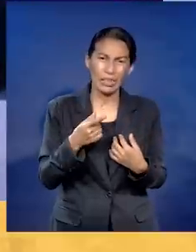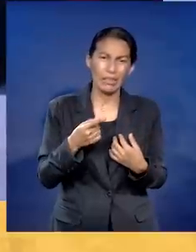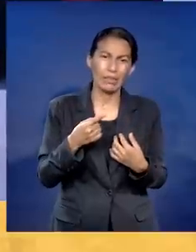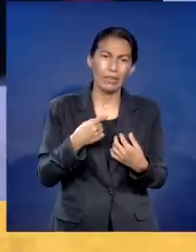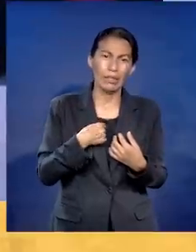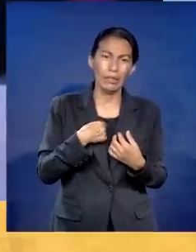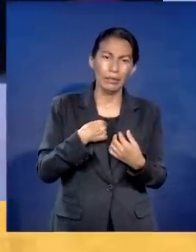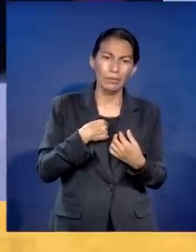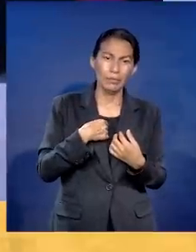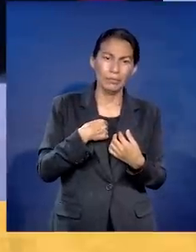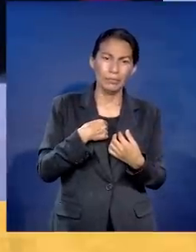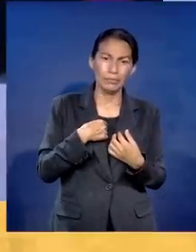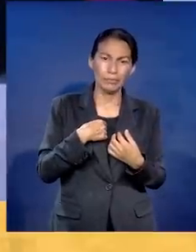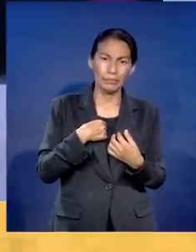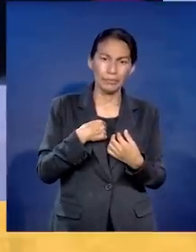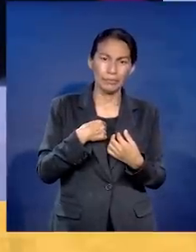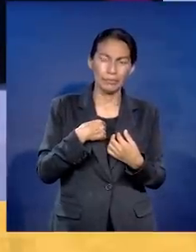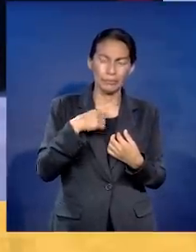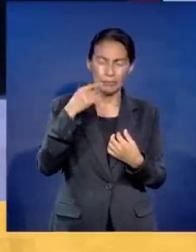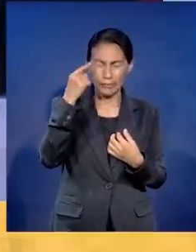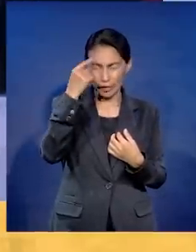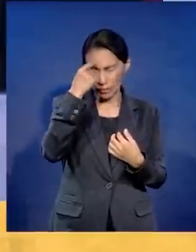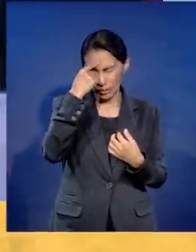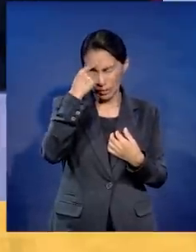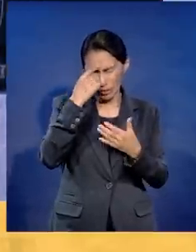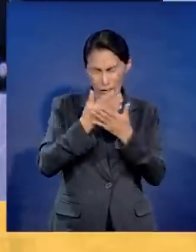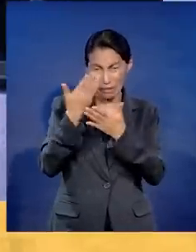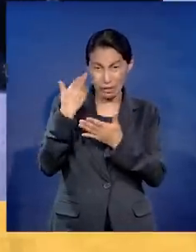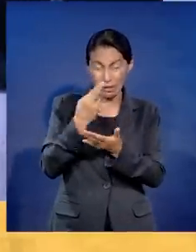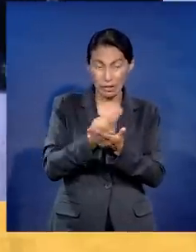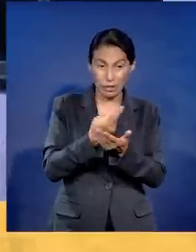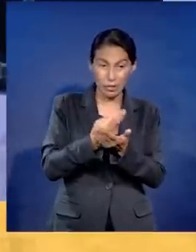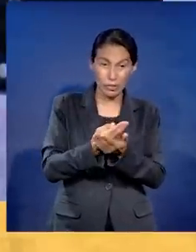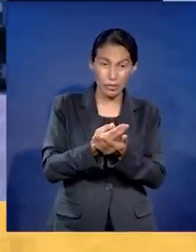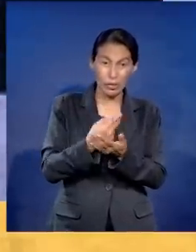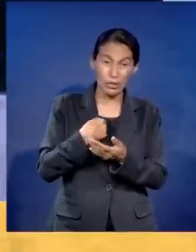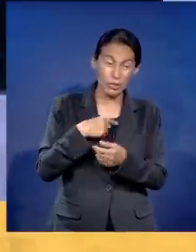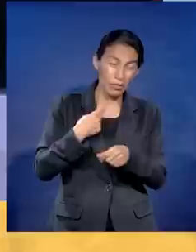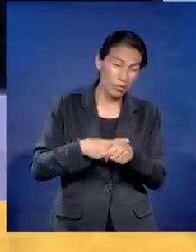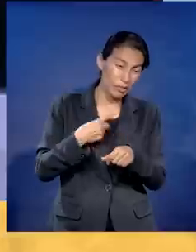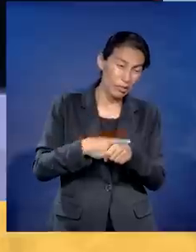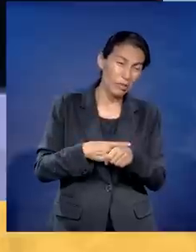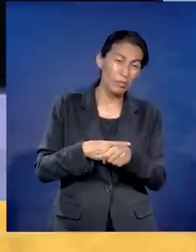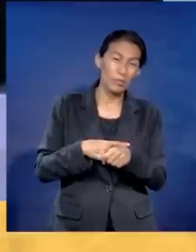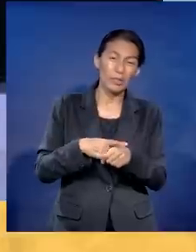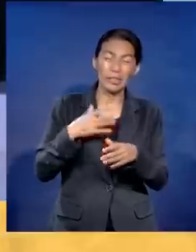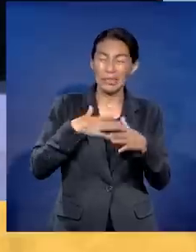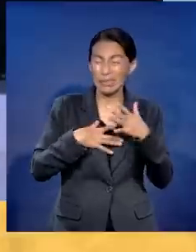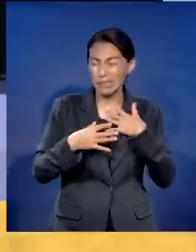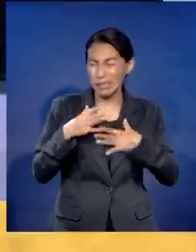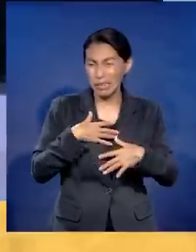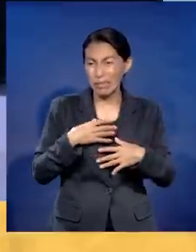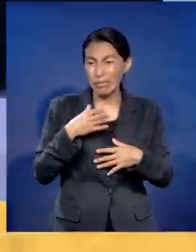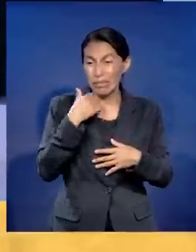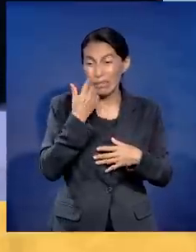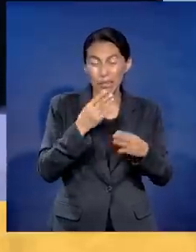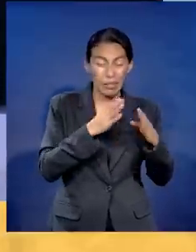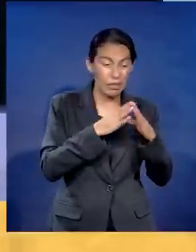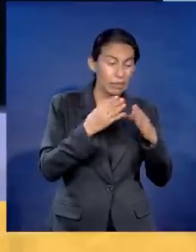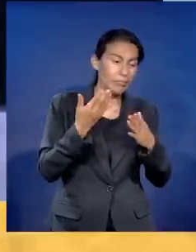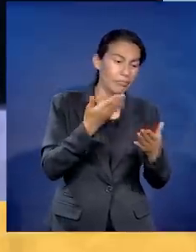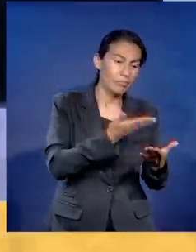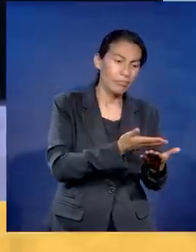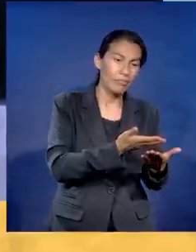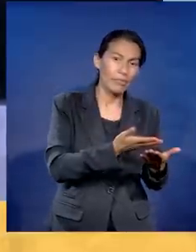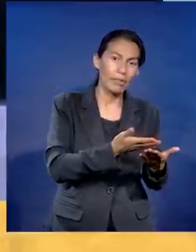salir. Y yo tengo grabado una escena en Reynosa. Yo venía que quería tirarme en la cama. Ya no quiero saber nada. Hasta me había enfermado